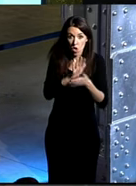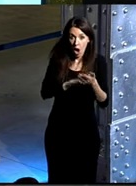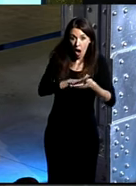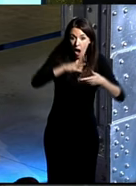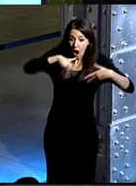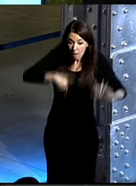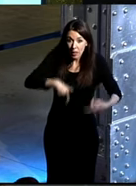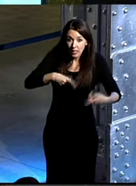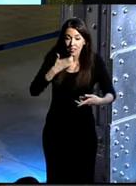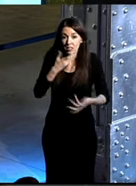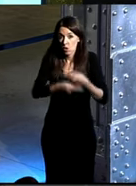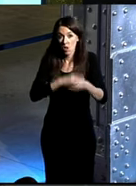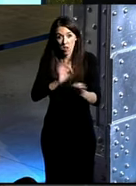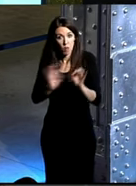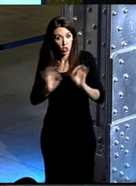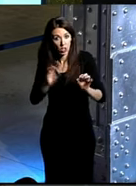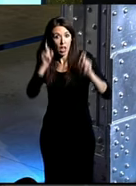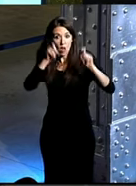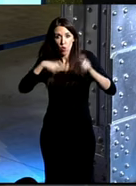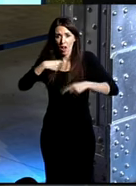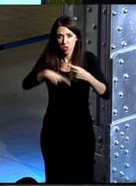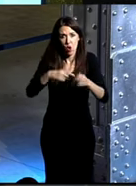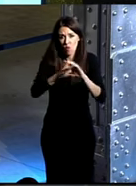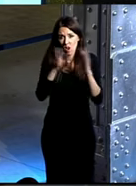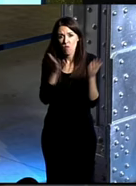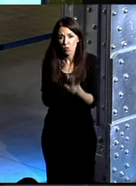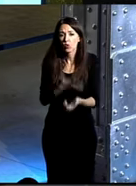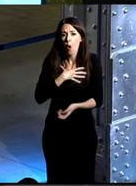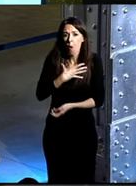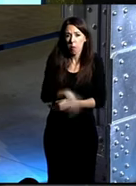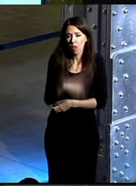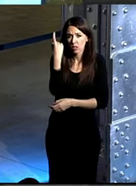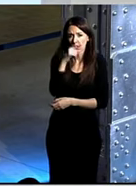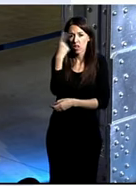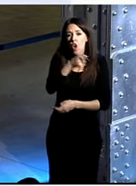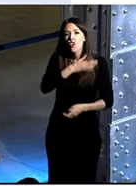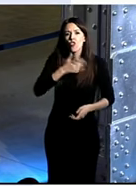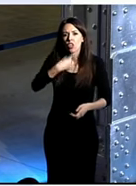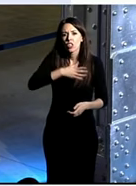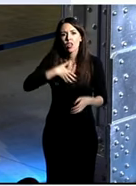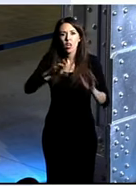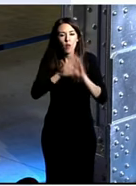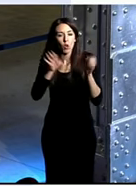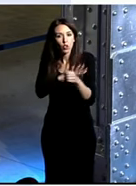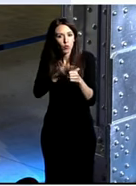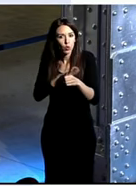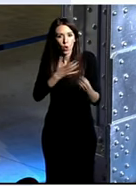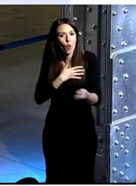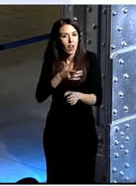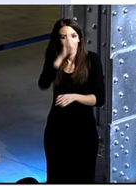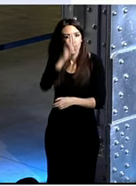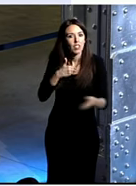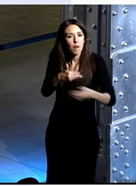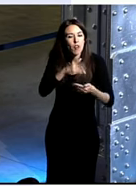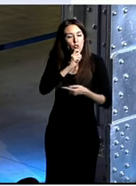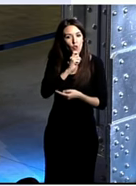hacemos nada, y es lo que pasa en la educación convencional, no va a pasar nada, el mundo va a ser probable. Pero nosotros queremos mundos que sean preferibles y plausibles. Los posibles no,